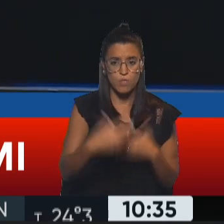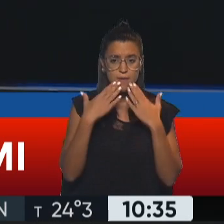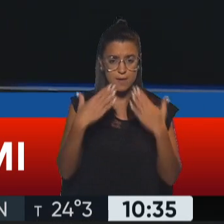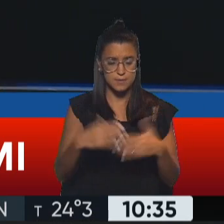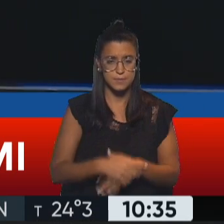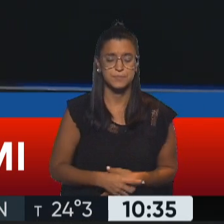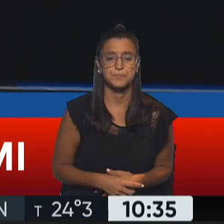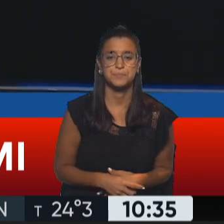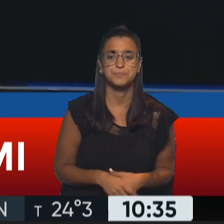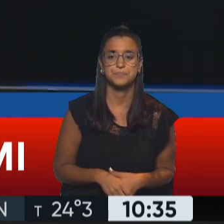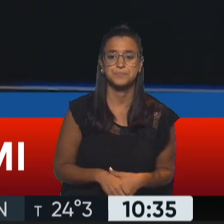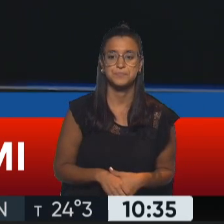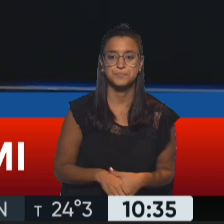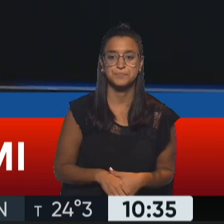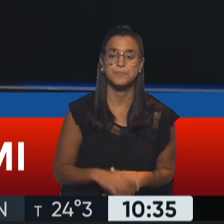nosotros.